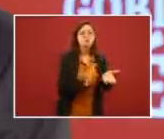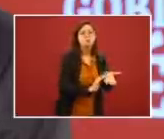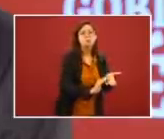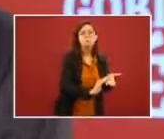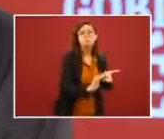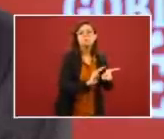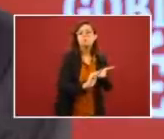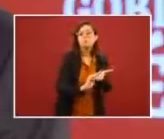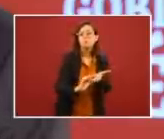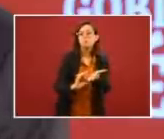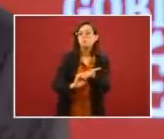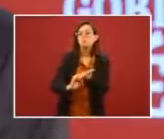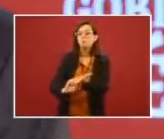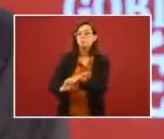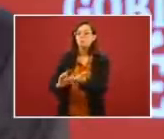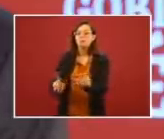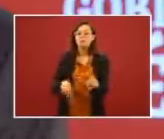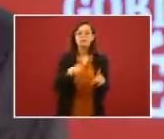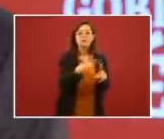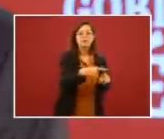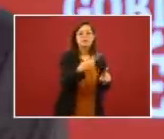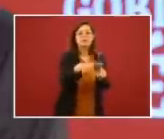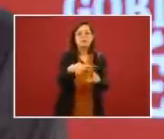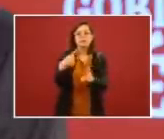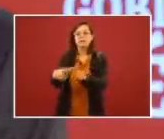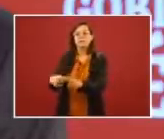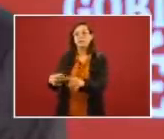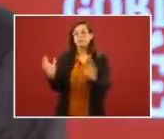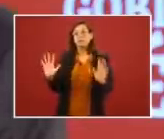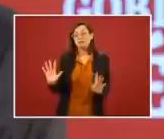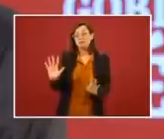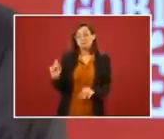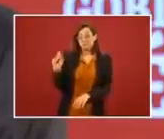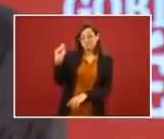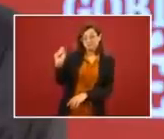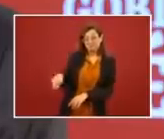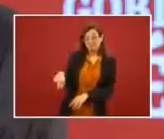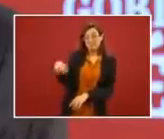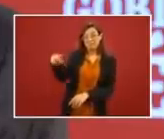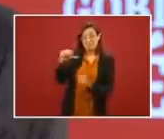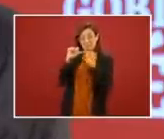y a ver si no los que patrocinan Mexicanos contra la corrupción